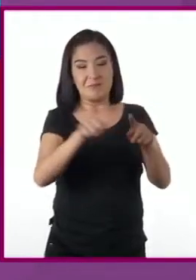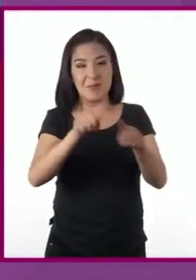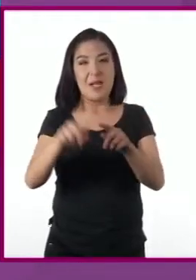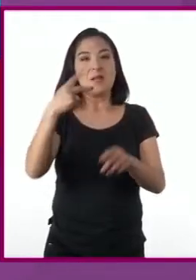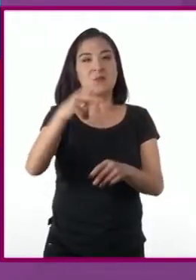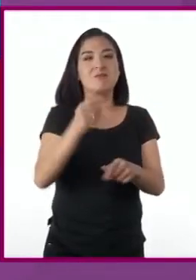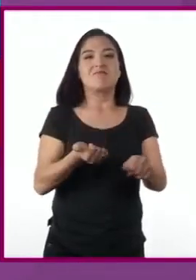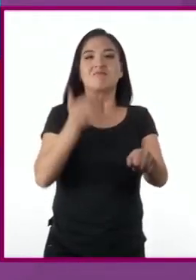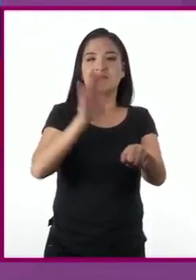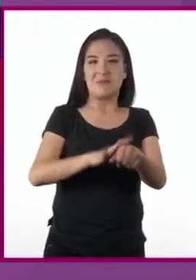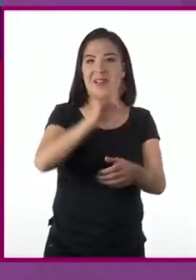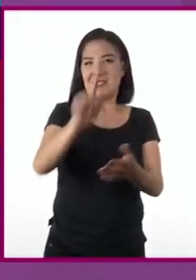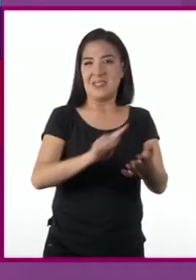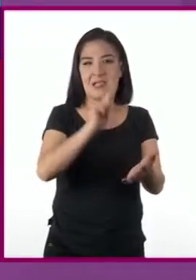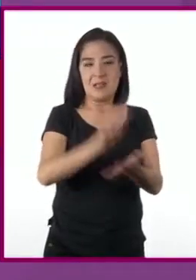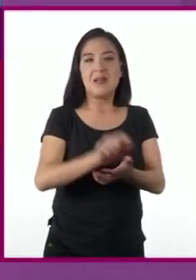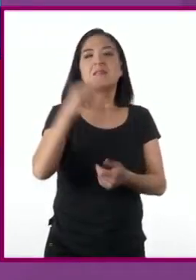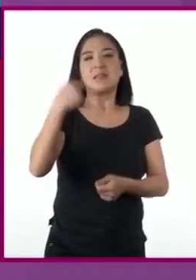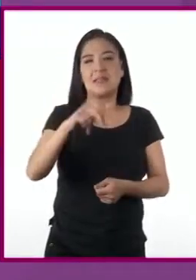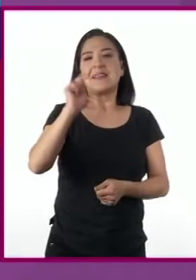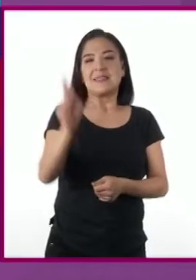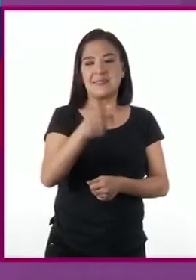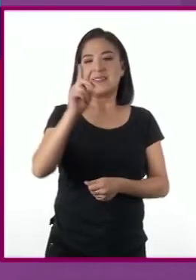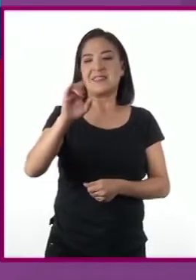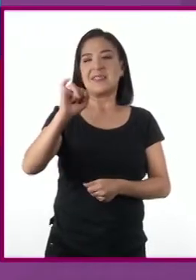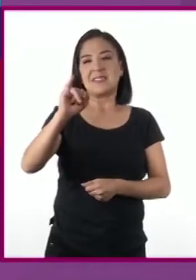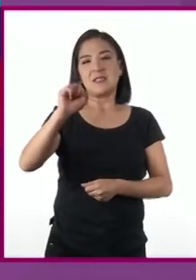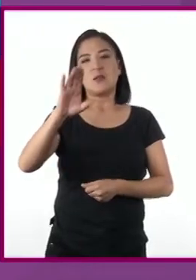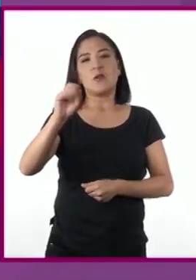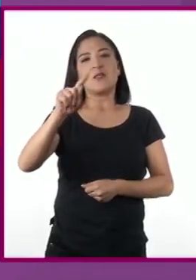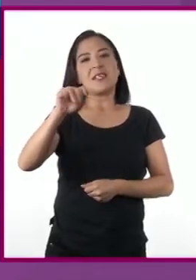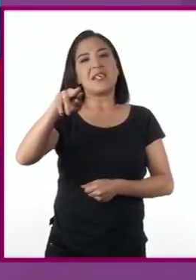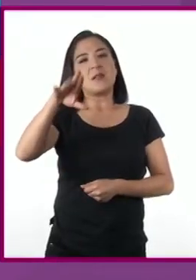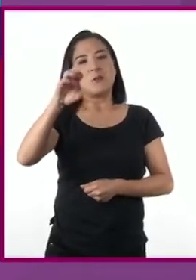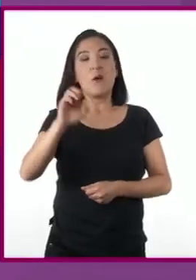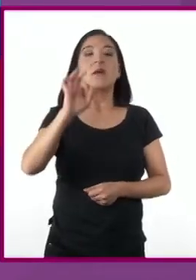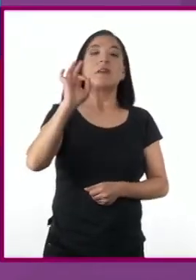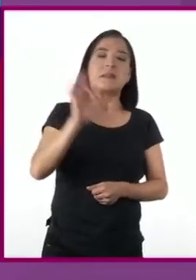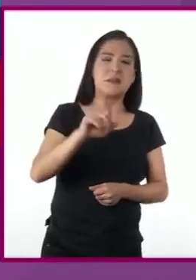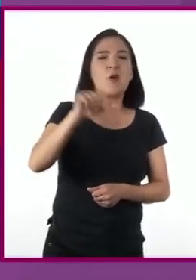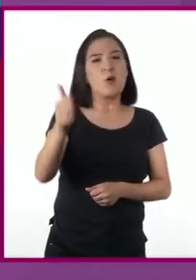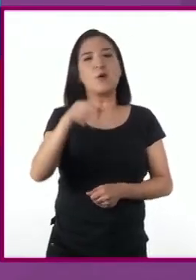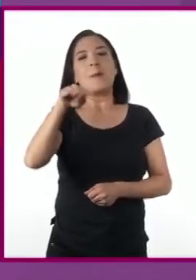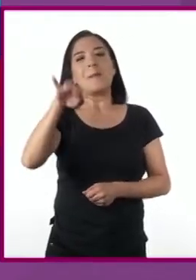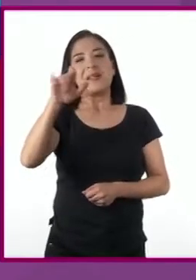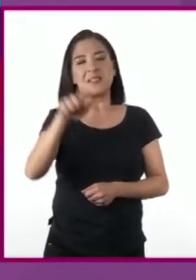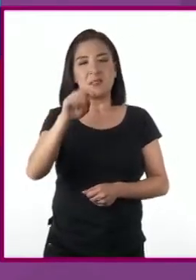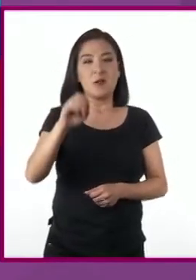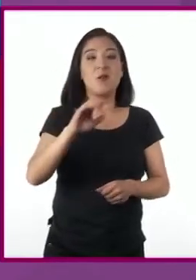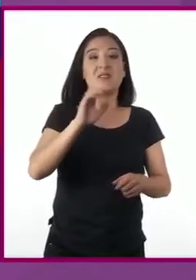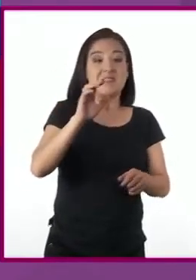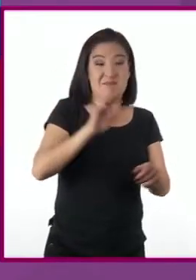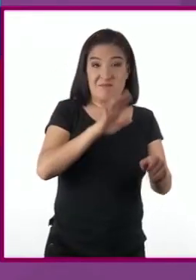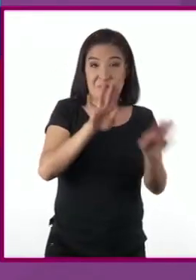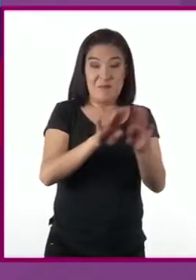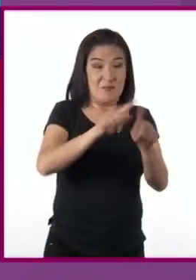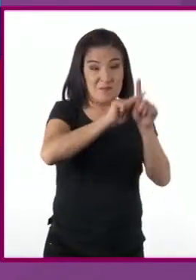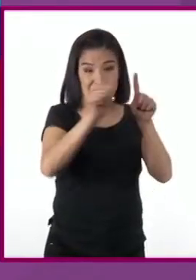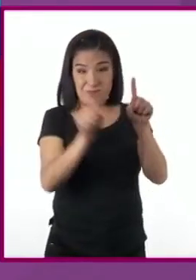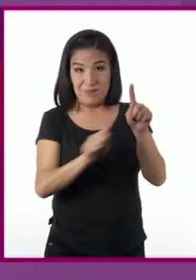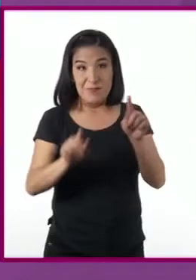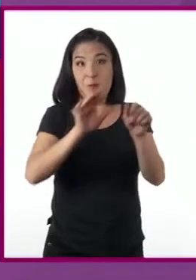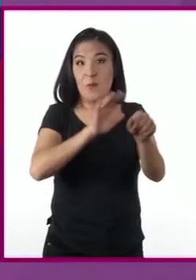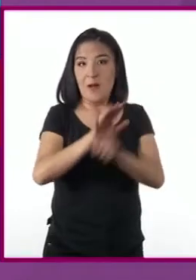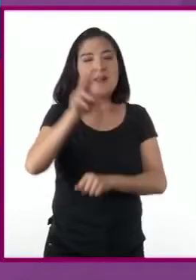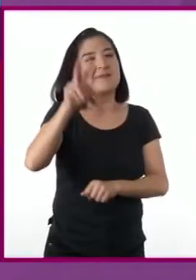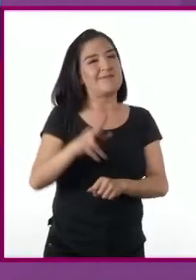administrativos y legales son discontinuos o mixtos, razón por la cual su lectura no es necesariamente lineal. De